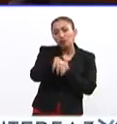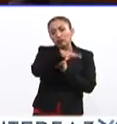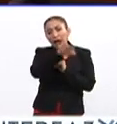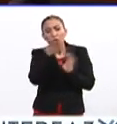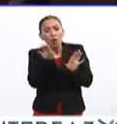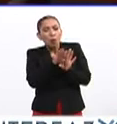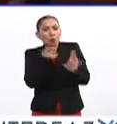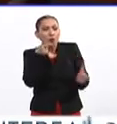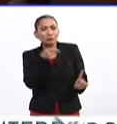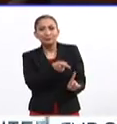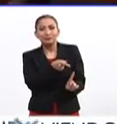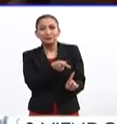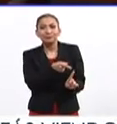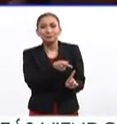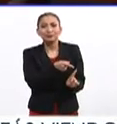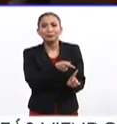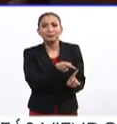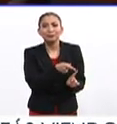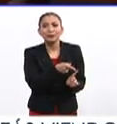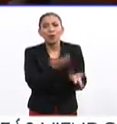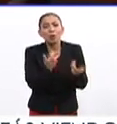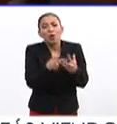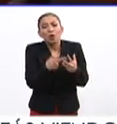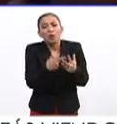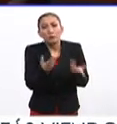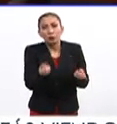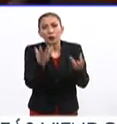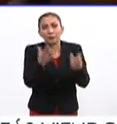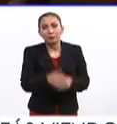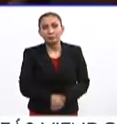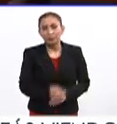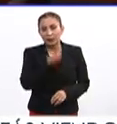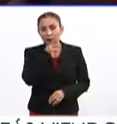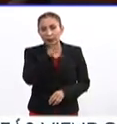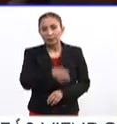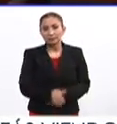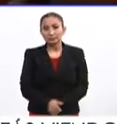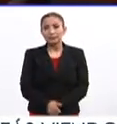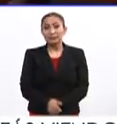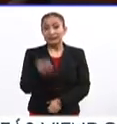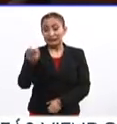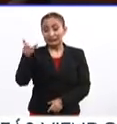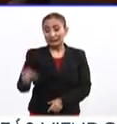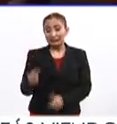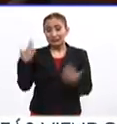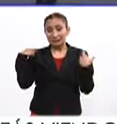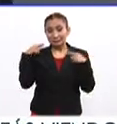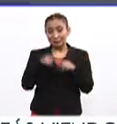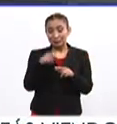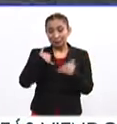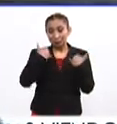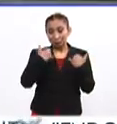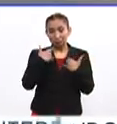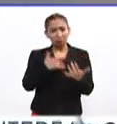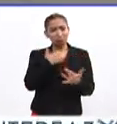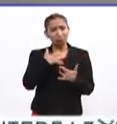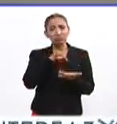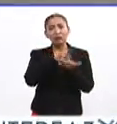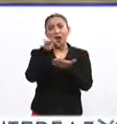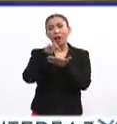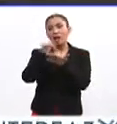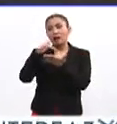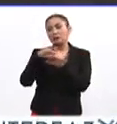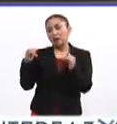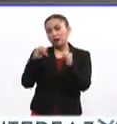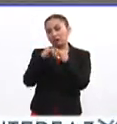esta parte de cómo cuantificar los resultados. Esta joven profesora se siente muy agradecida